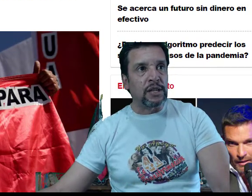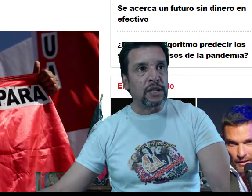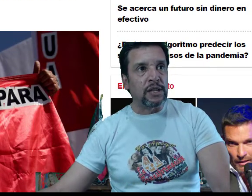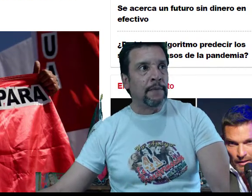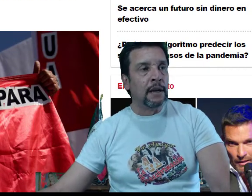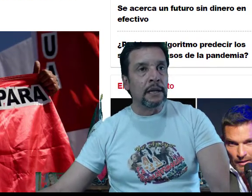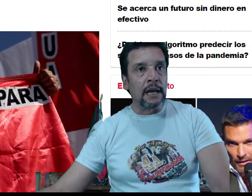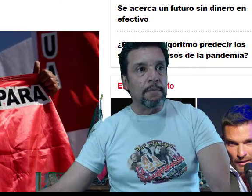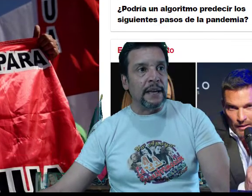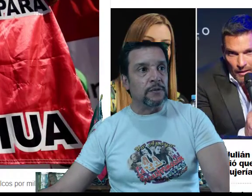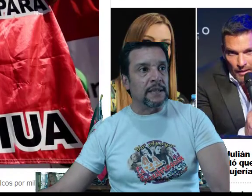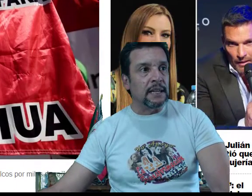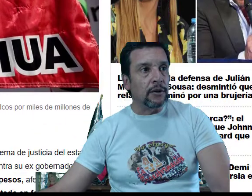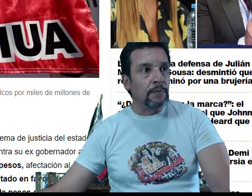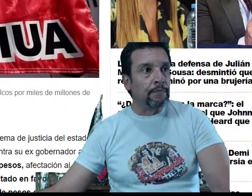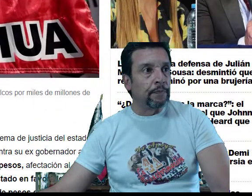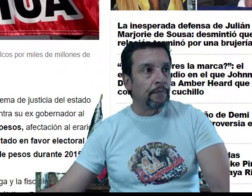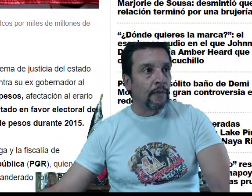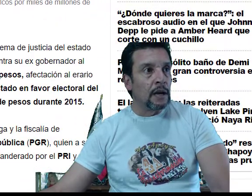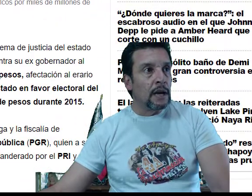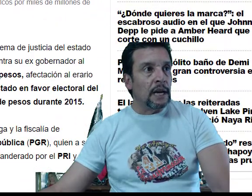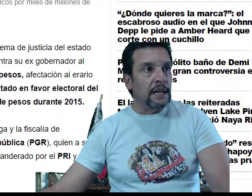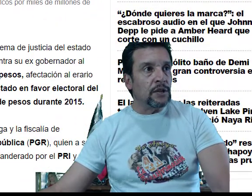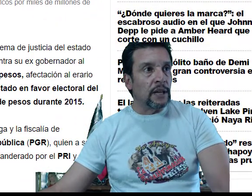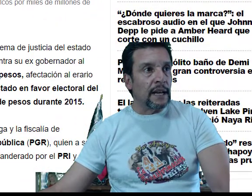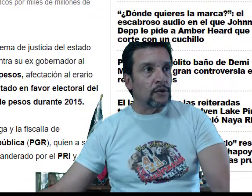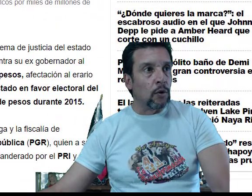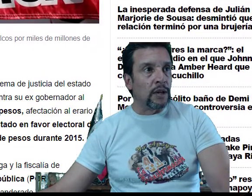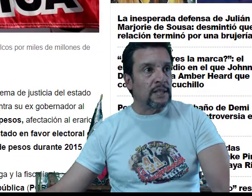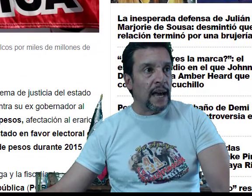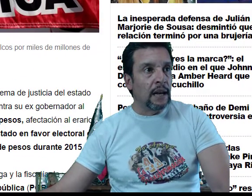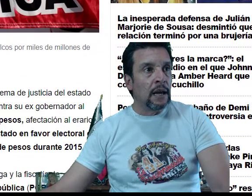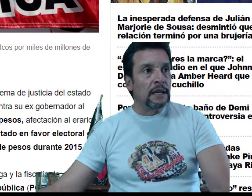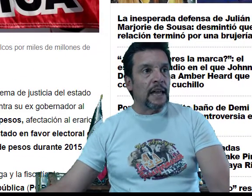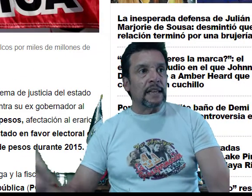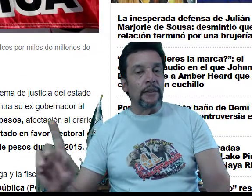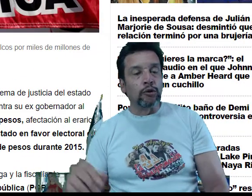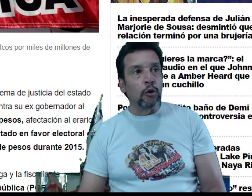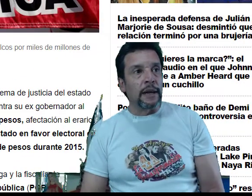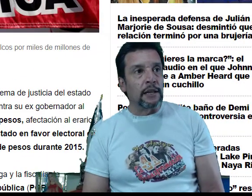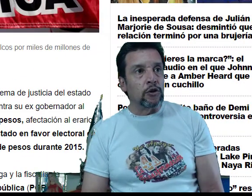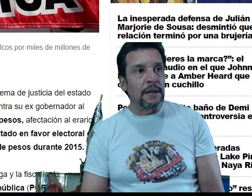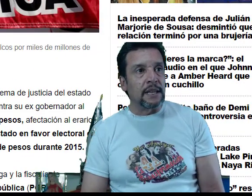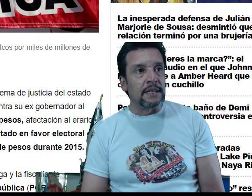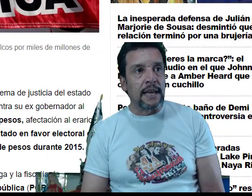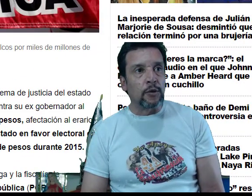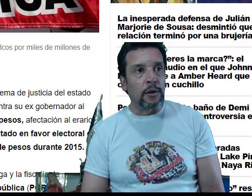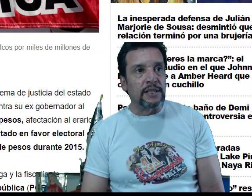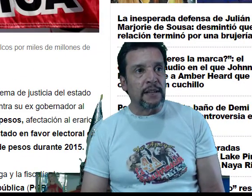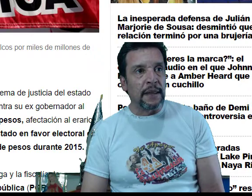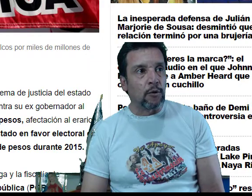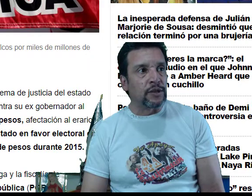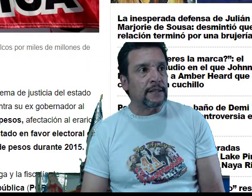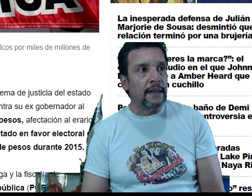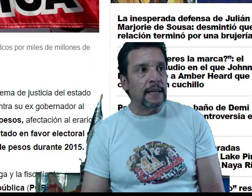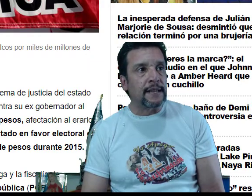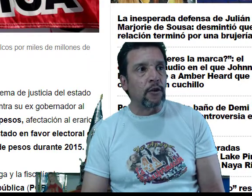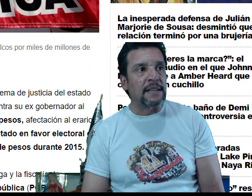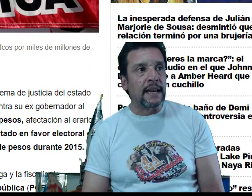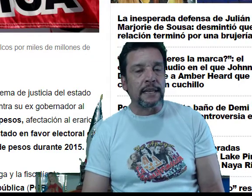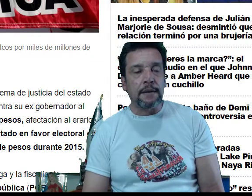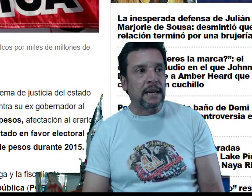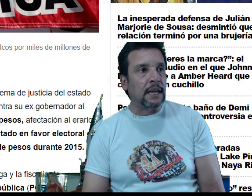de Justicia del país vecino. El inicio del caso judicial data de octubre del 2016, cuando el sistema de justicia